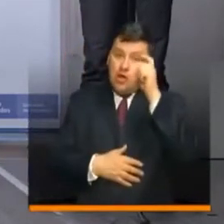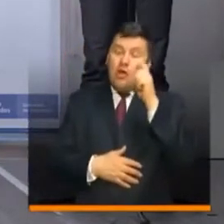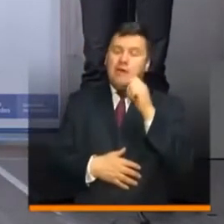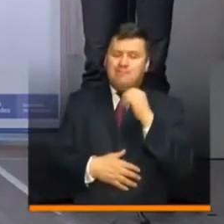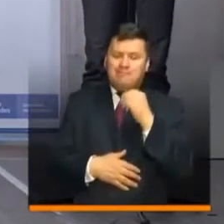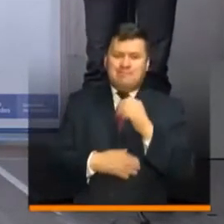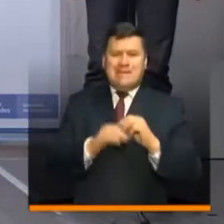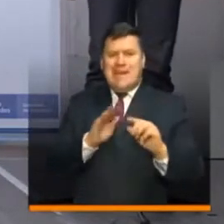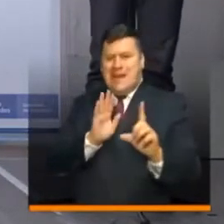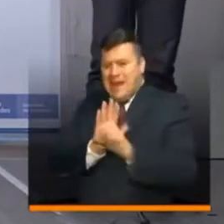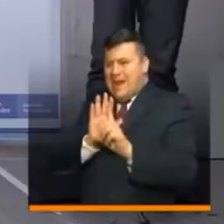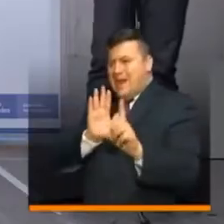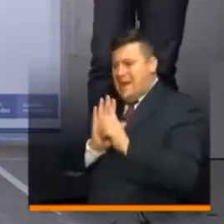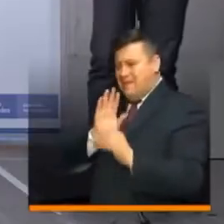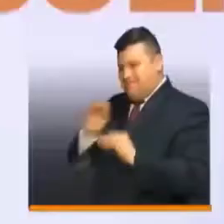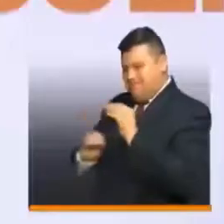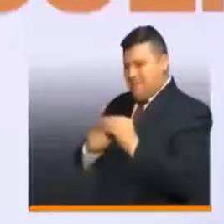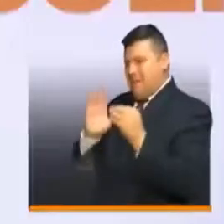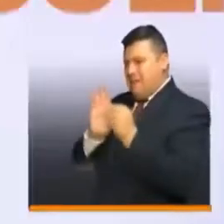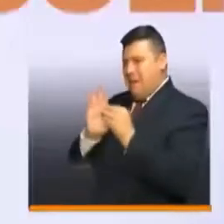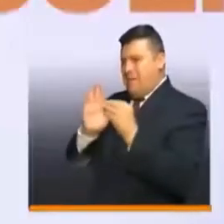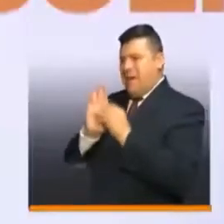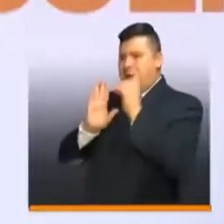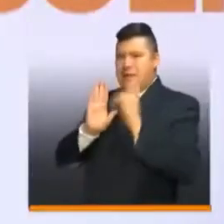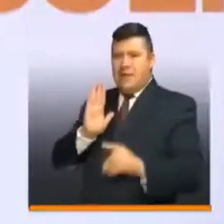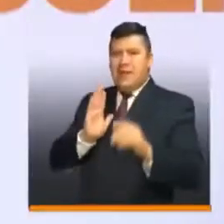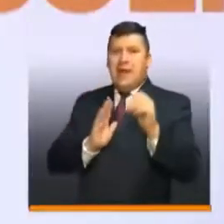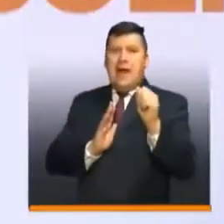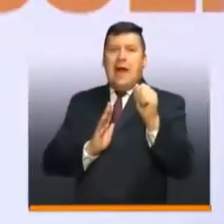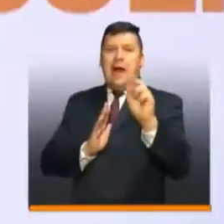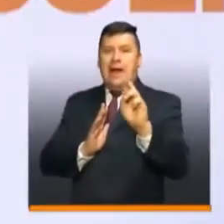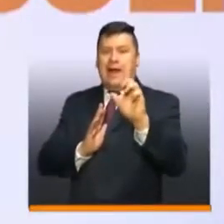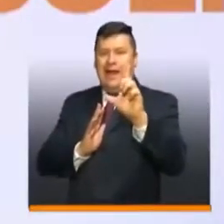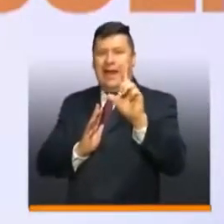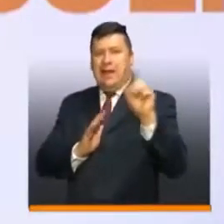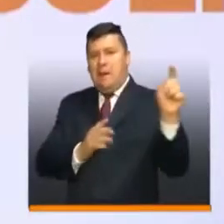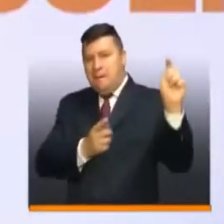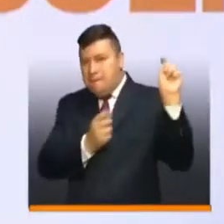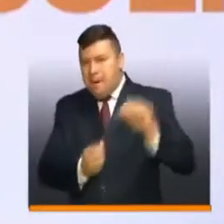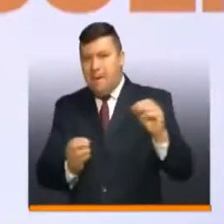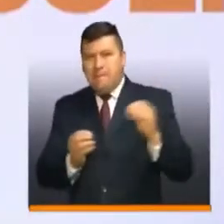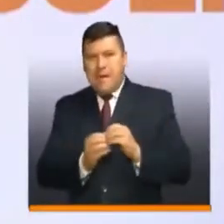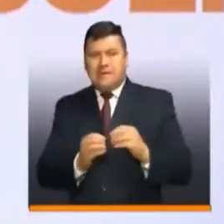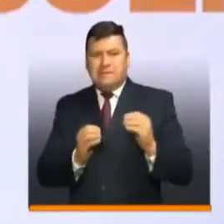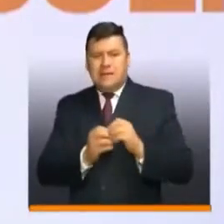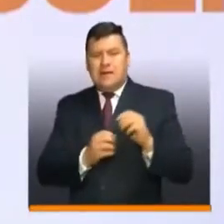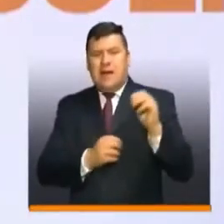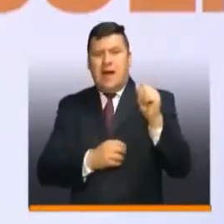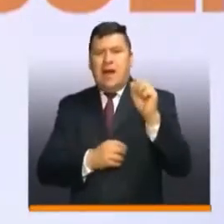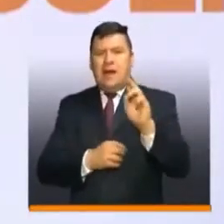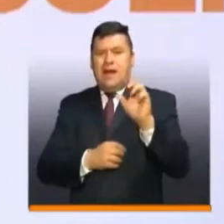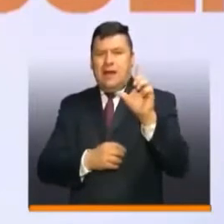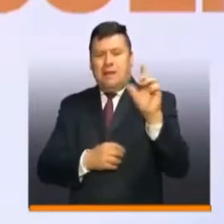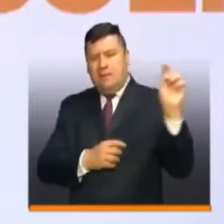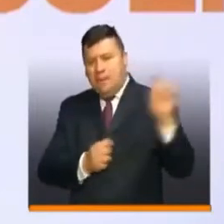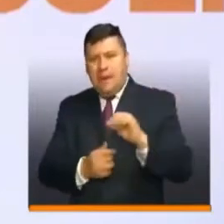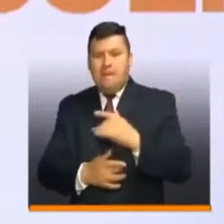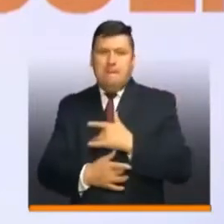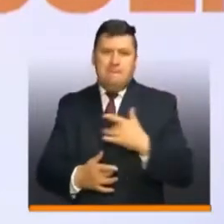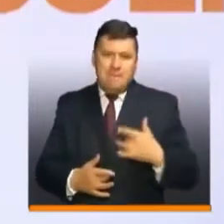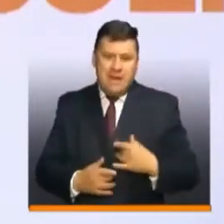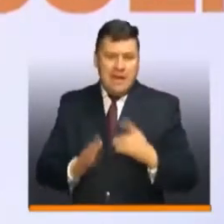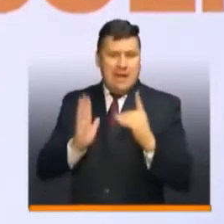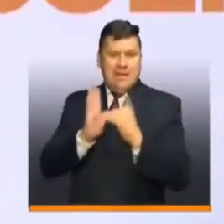legislando ha venido pidiendo a las aires que inviertan más recursos en la dotación del personal médico el